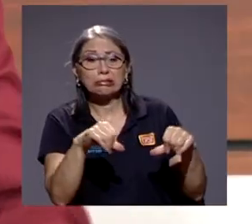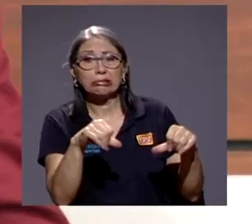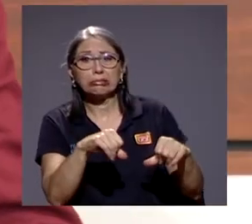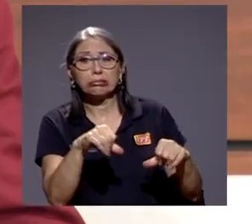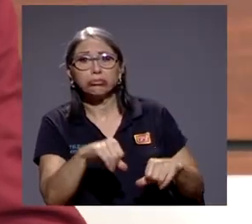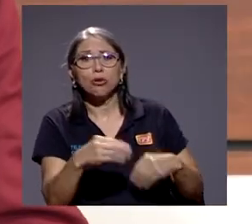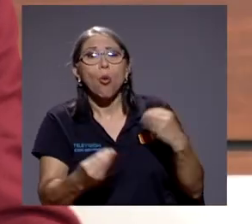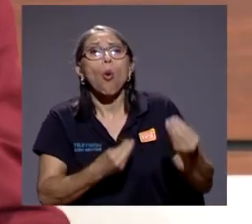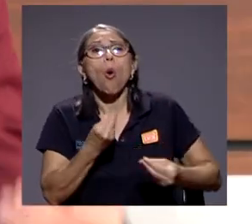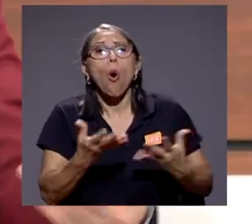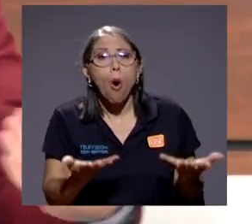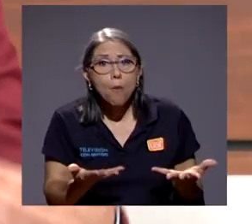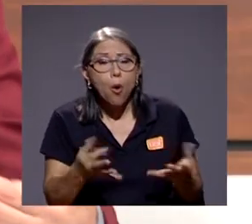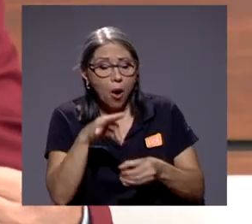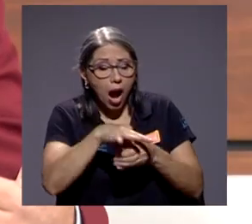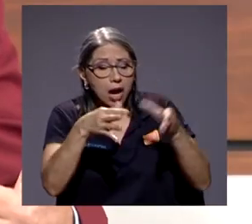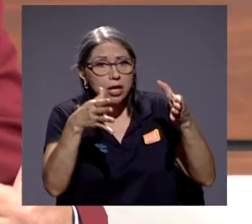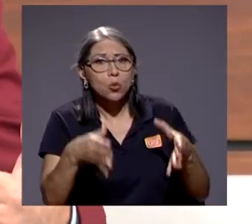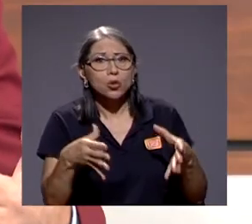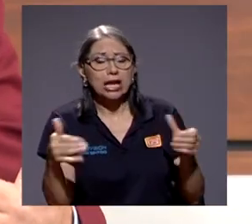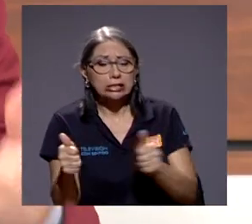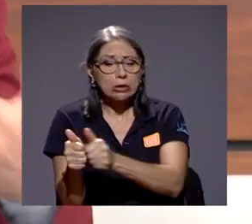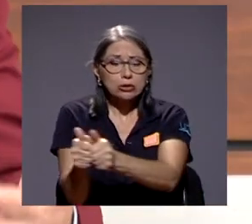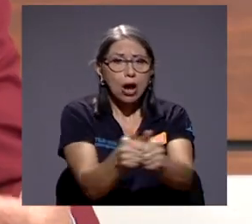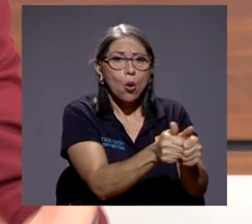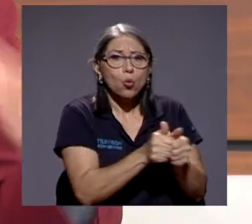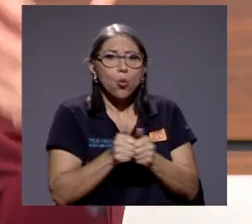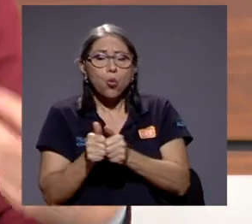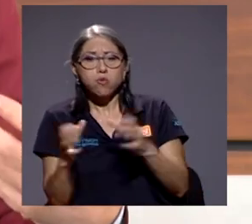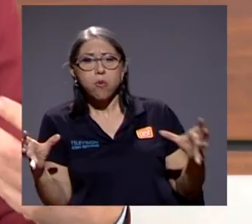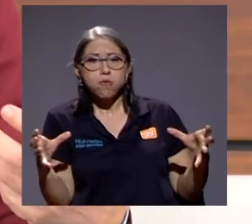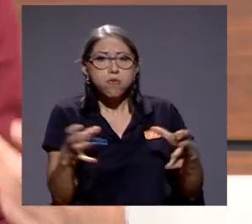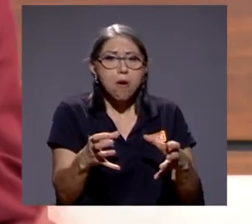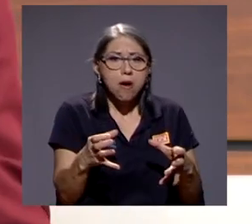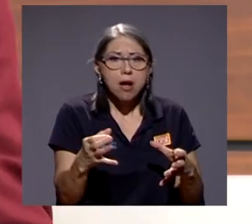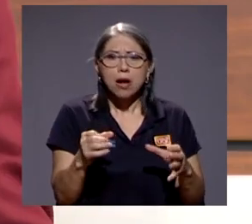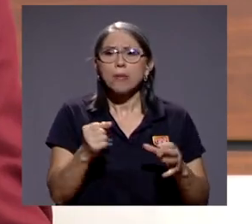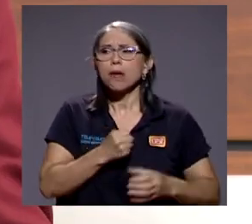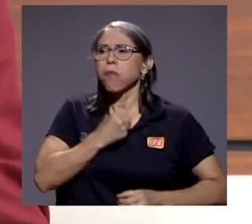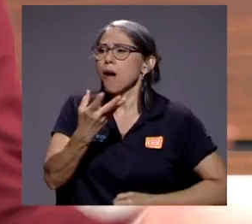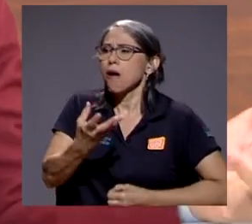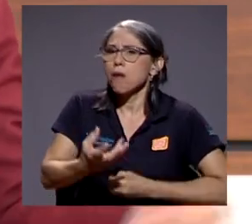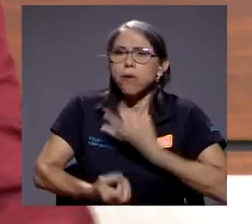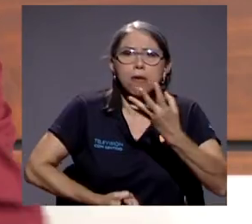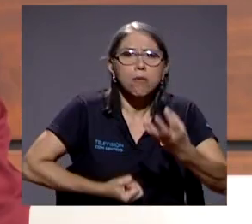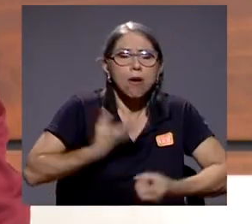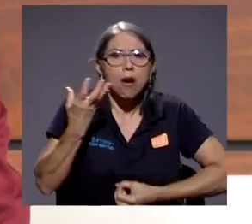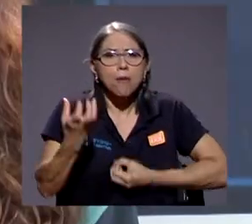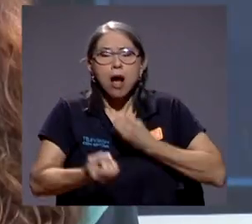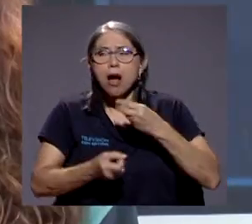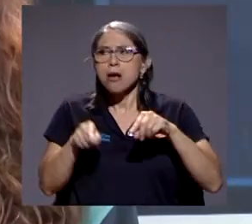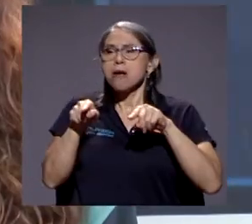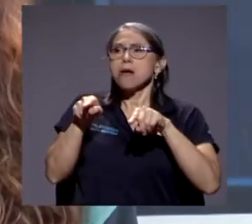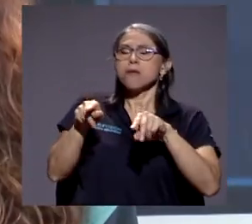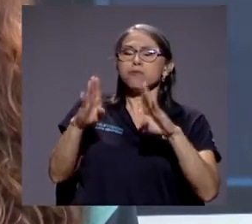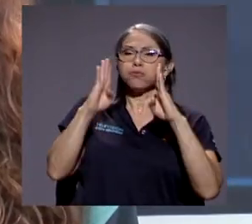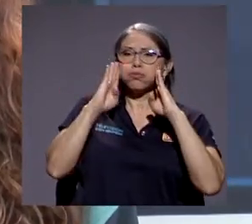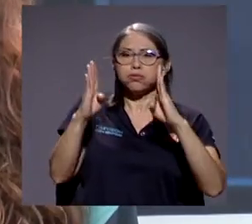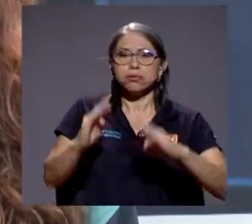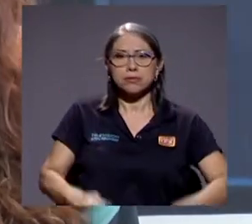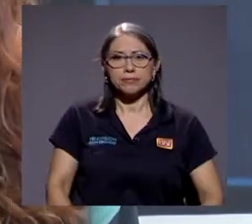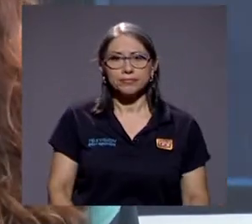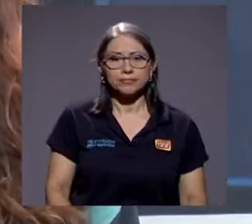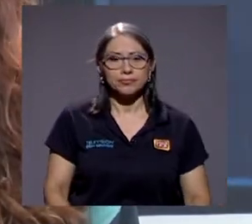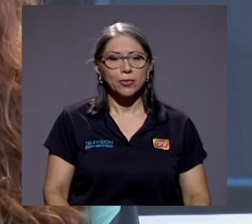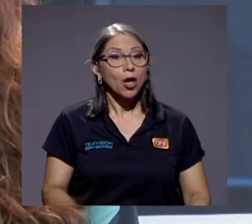articulan los agricultores para poder alzar la voz y lograr que se les preste atención también yo creo que una